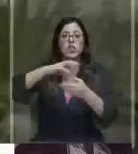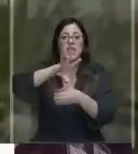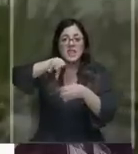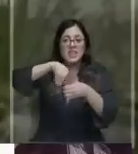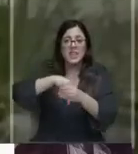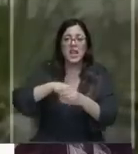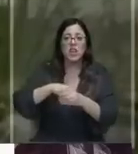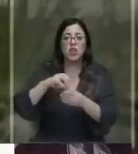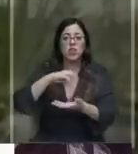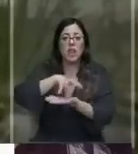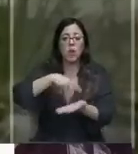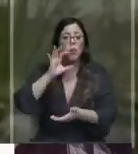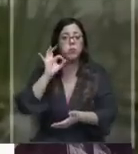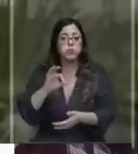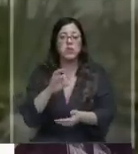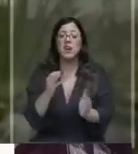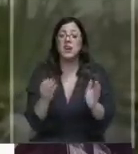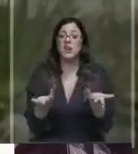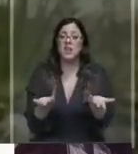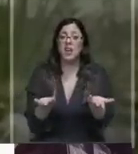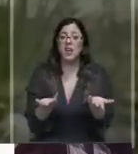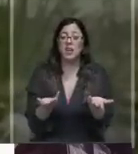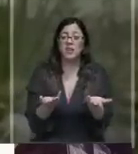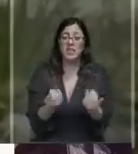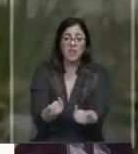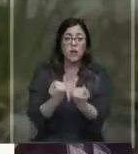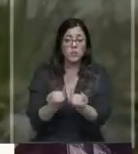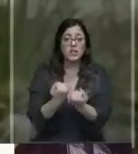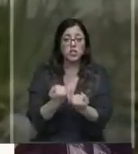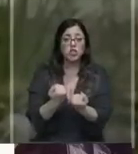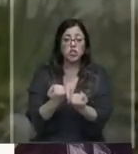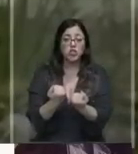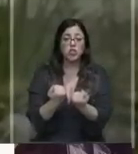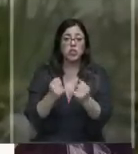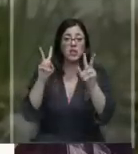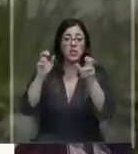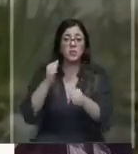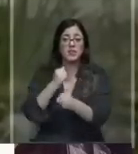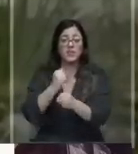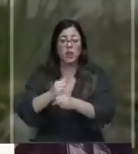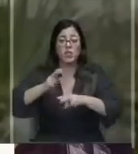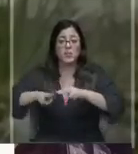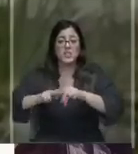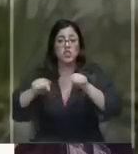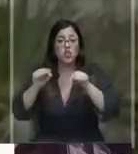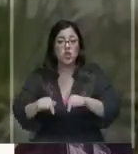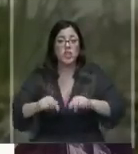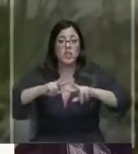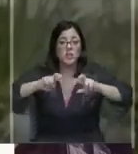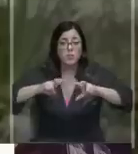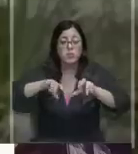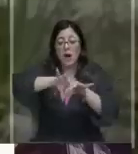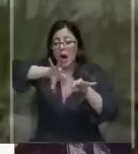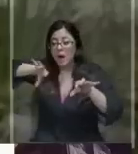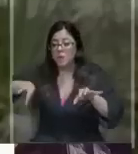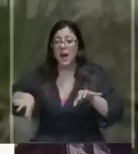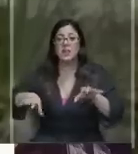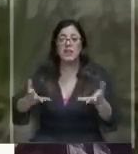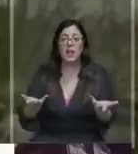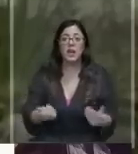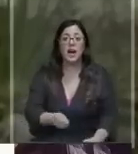Los antecedentes que nosotros manejamos, sobre todo por el trabajo que estamos haciendo con esta auditoría externa, es que